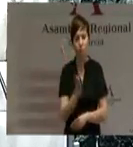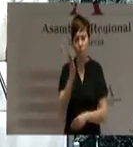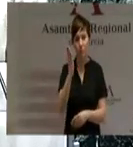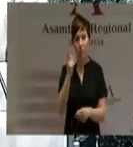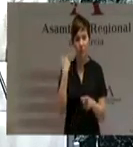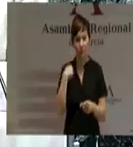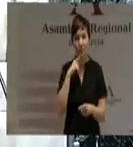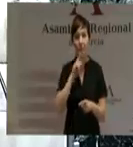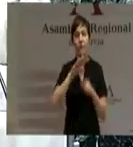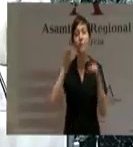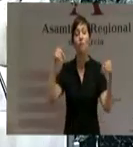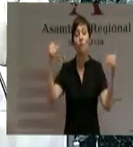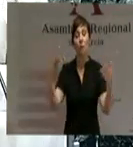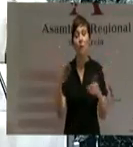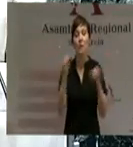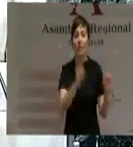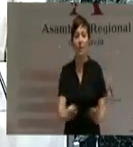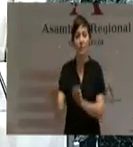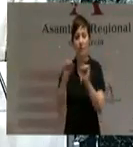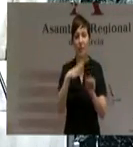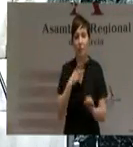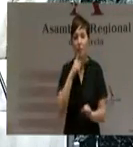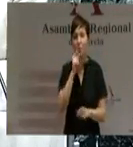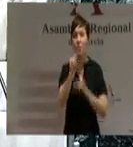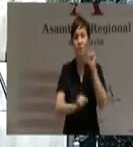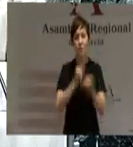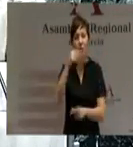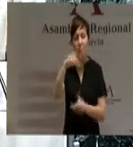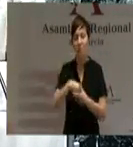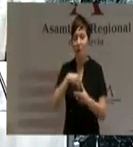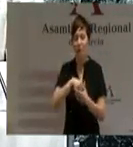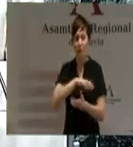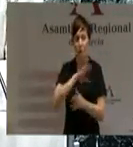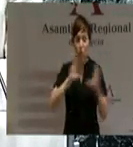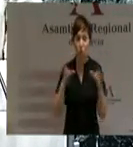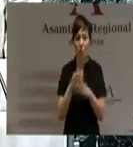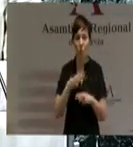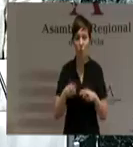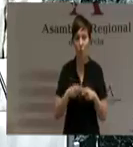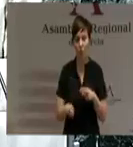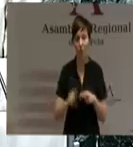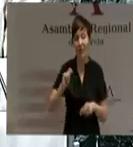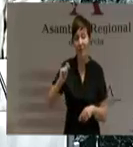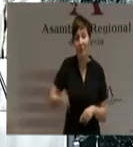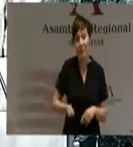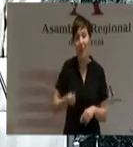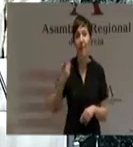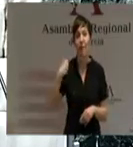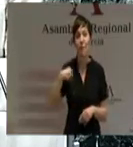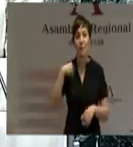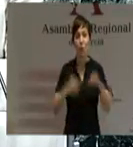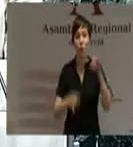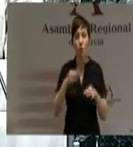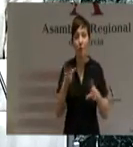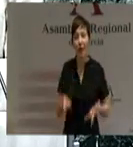defender desde fuera y no ha contaminado el ámbito público. Y si por una sentencia judicial queda libre y todos acatamos